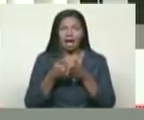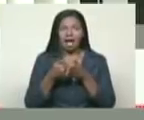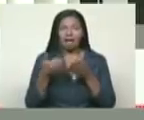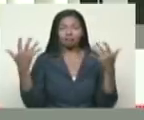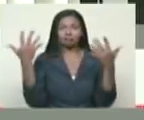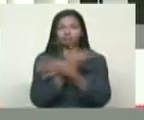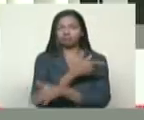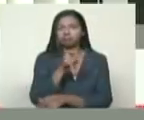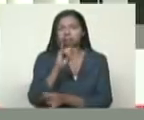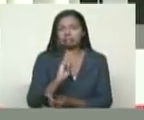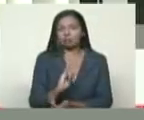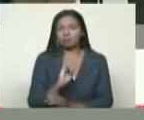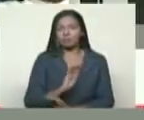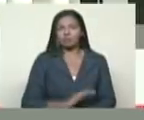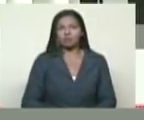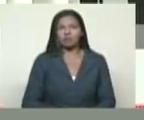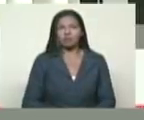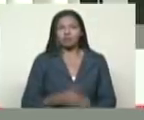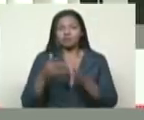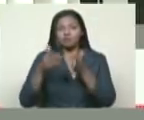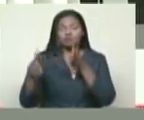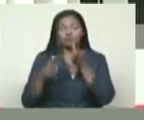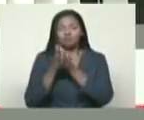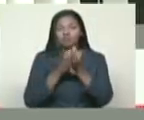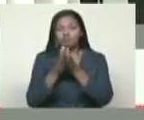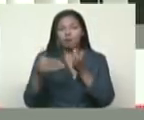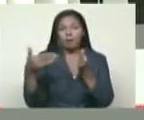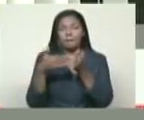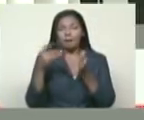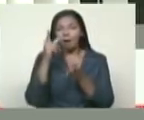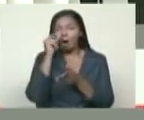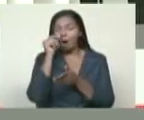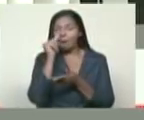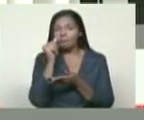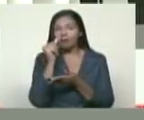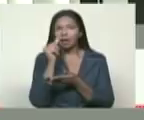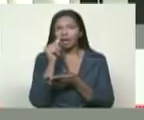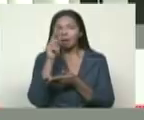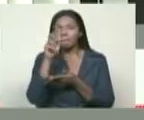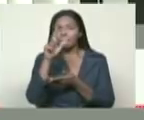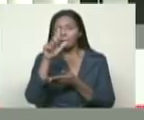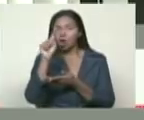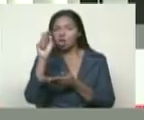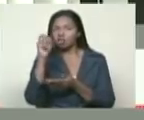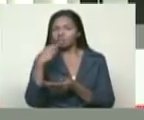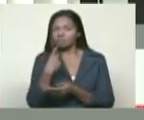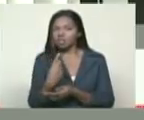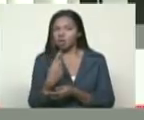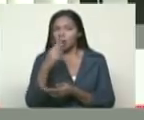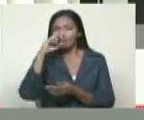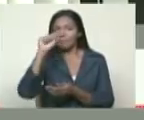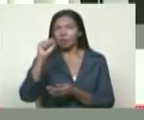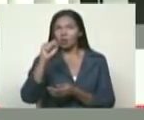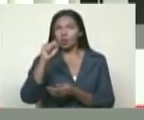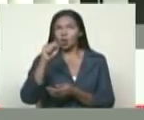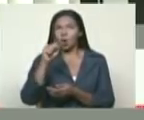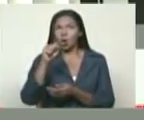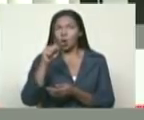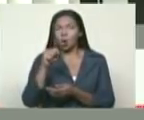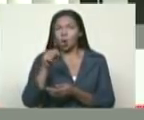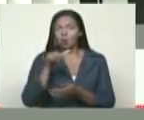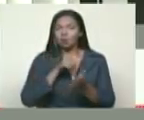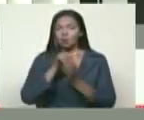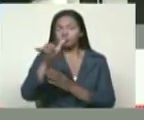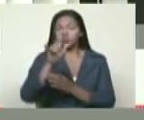confusión para ellos. Empezó a decir el señor Bolton que el presidente Maduro ya se iba a montar en un